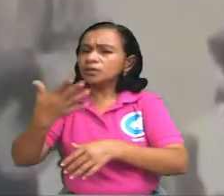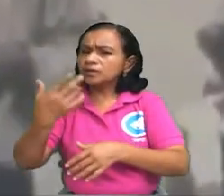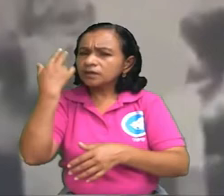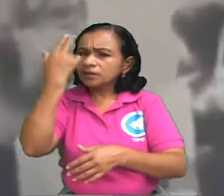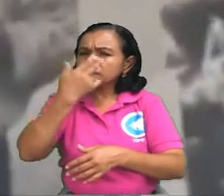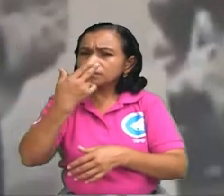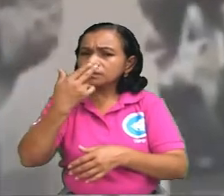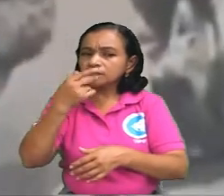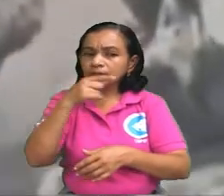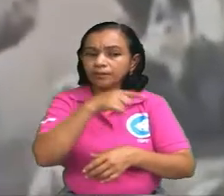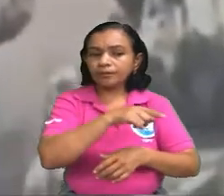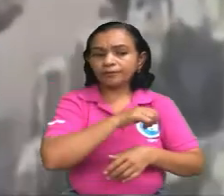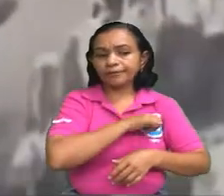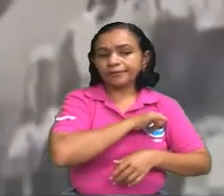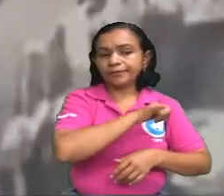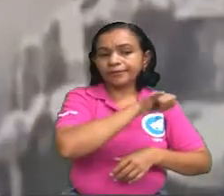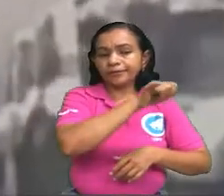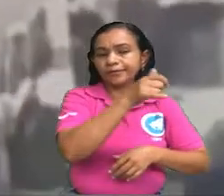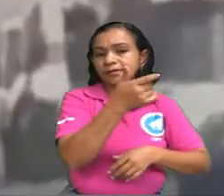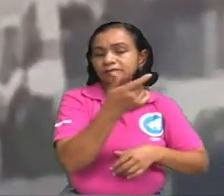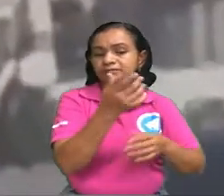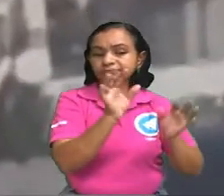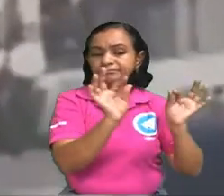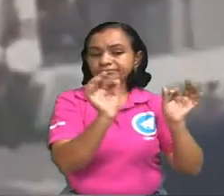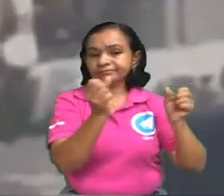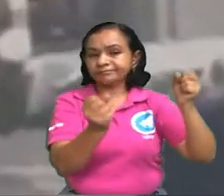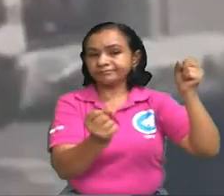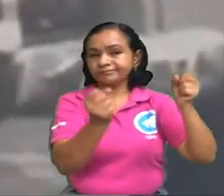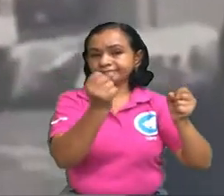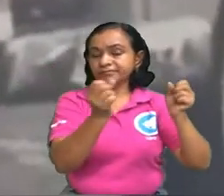para que otros viajen en lujosos automóviles?